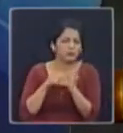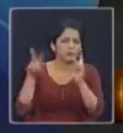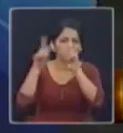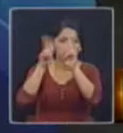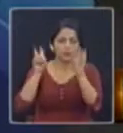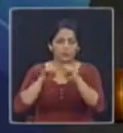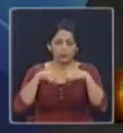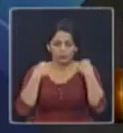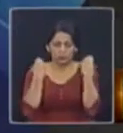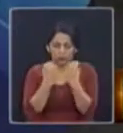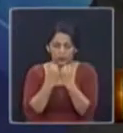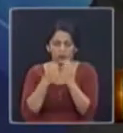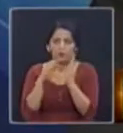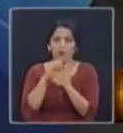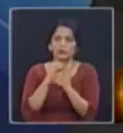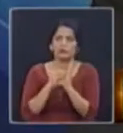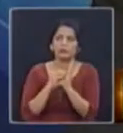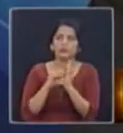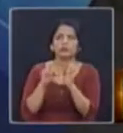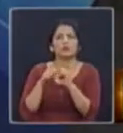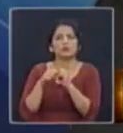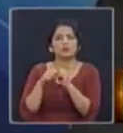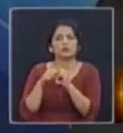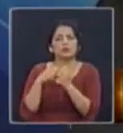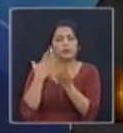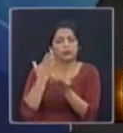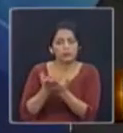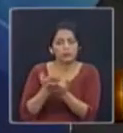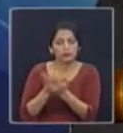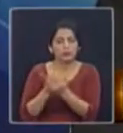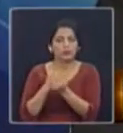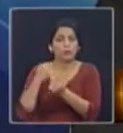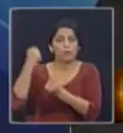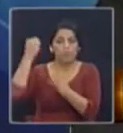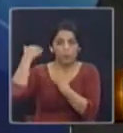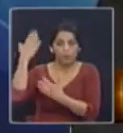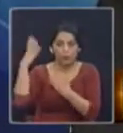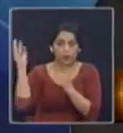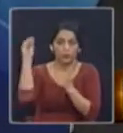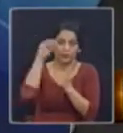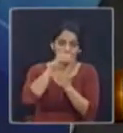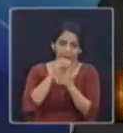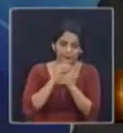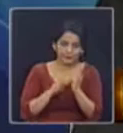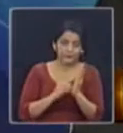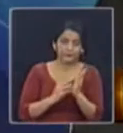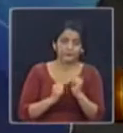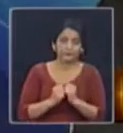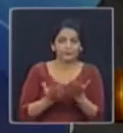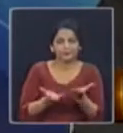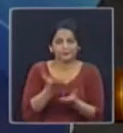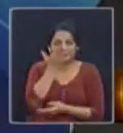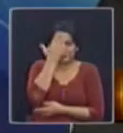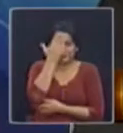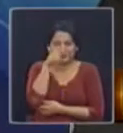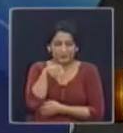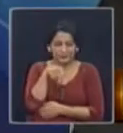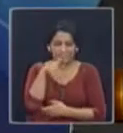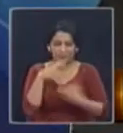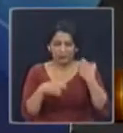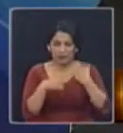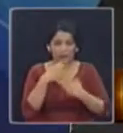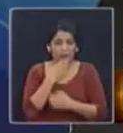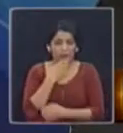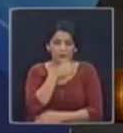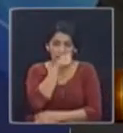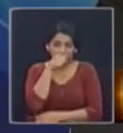temas económicos. Mencioné hace un momento un tema social importantísimo, el problema de la droga, eliminar la tabla de